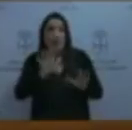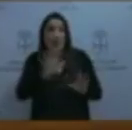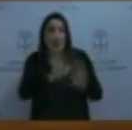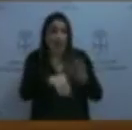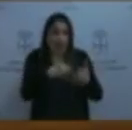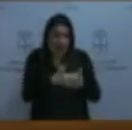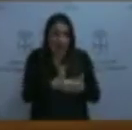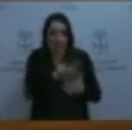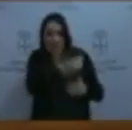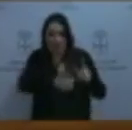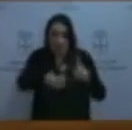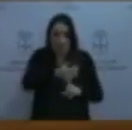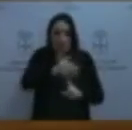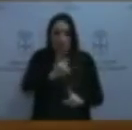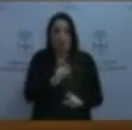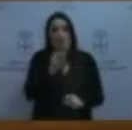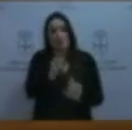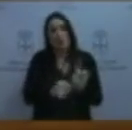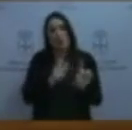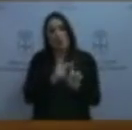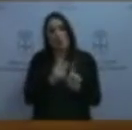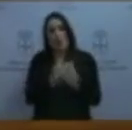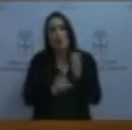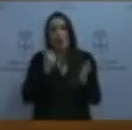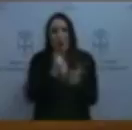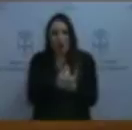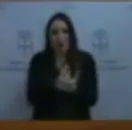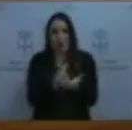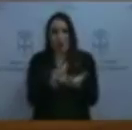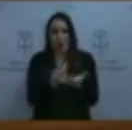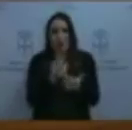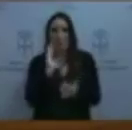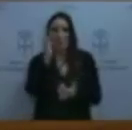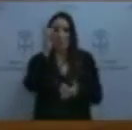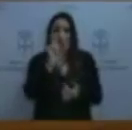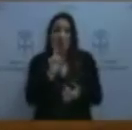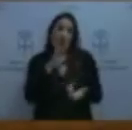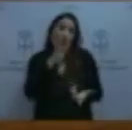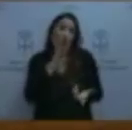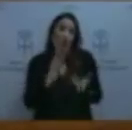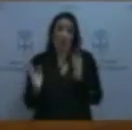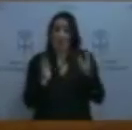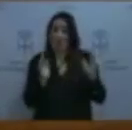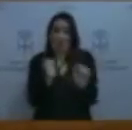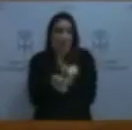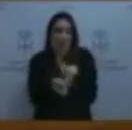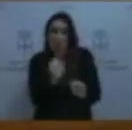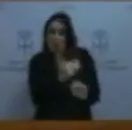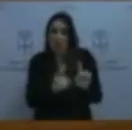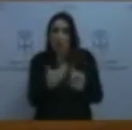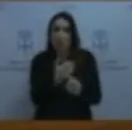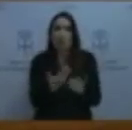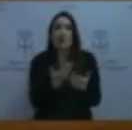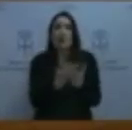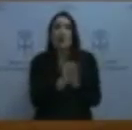para facilitar que no se reproduzcan injusticias provenientes de plazos imposibles, solicitamos el siguiente